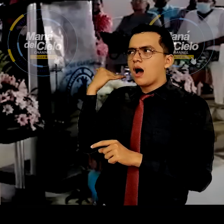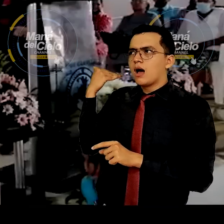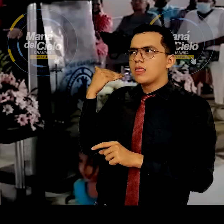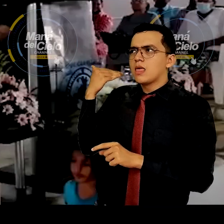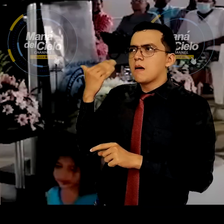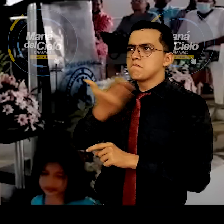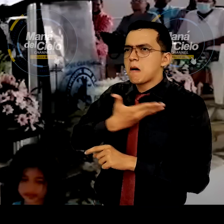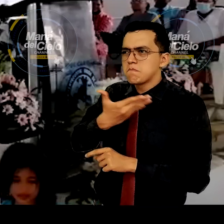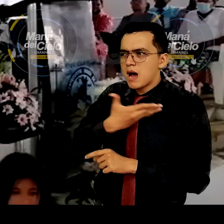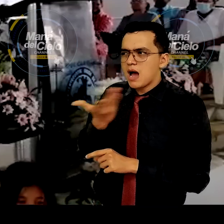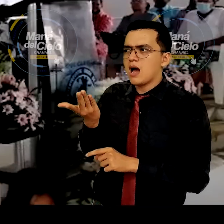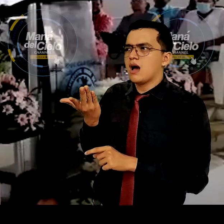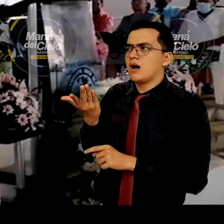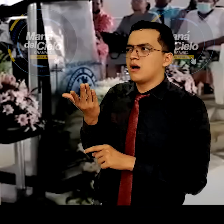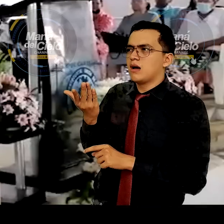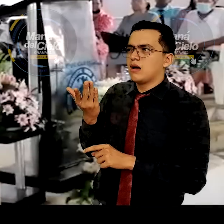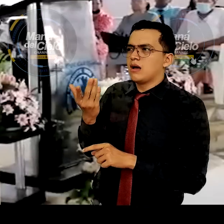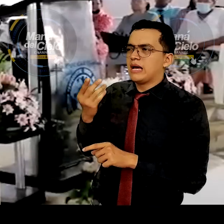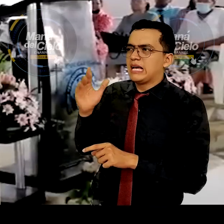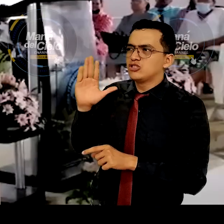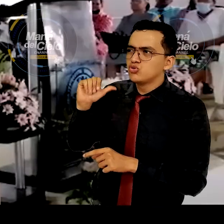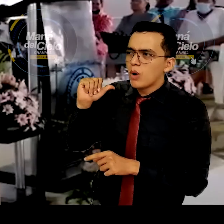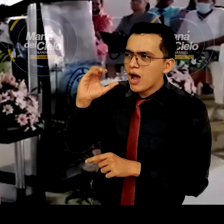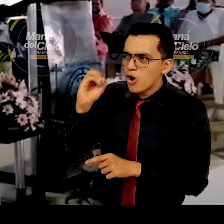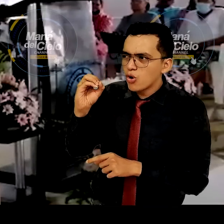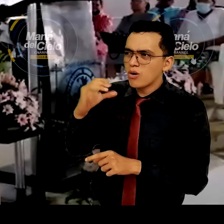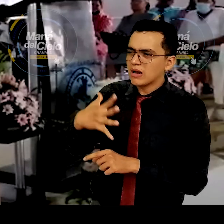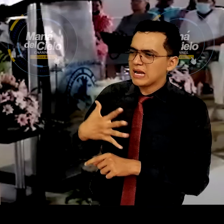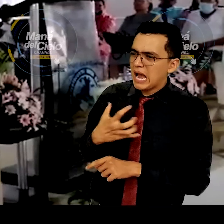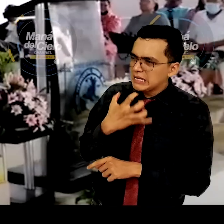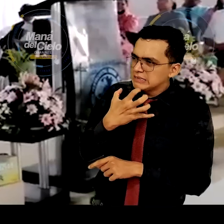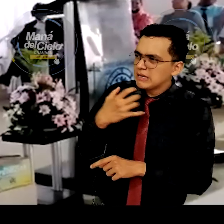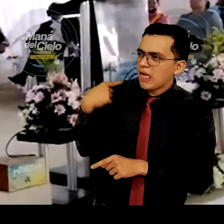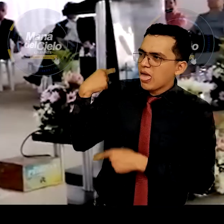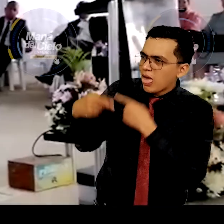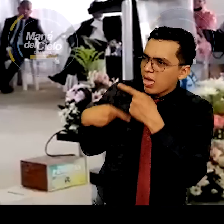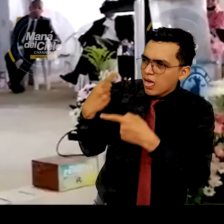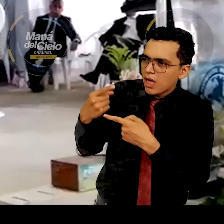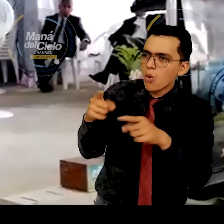Yo dije, Señor, gracias. Mis hijas no se morirán de cáncer.